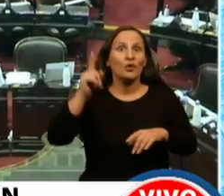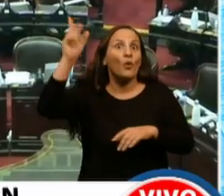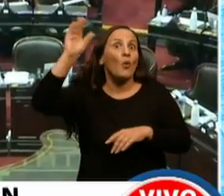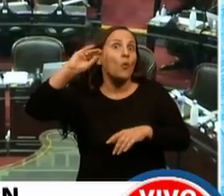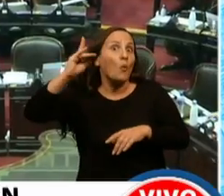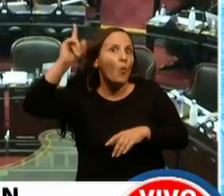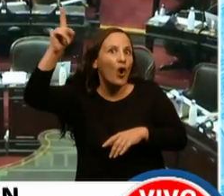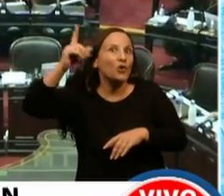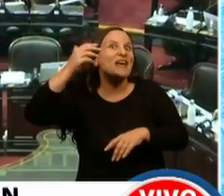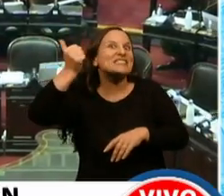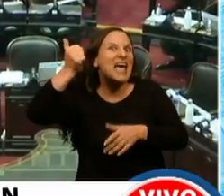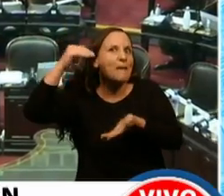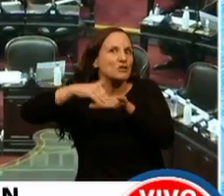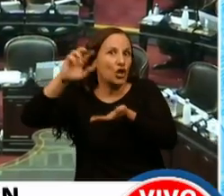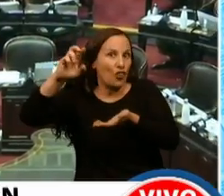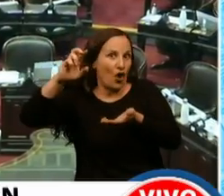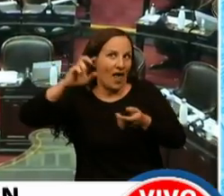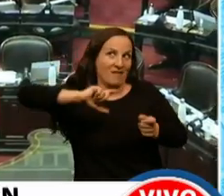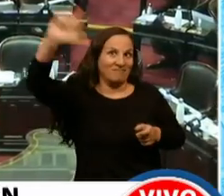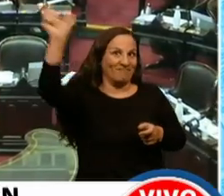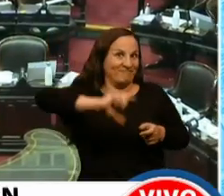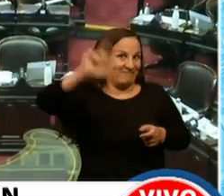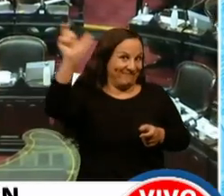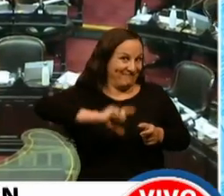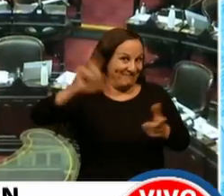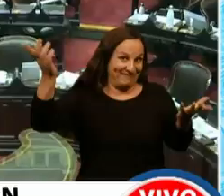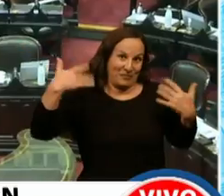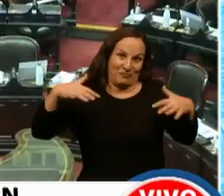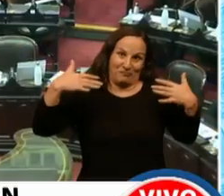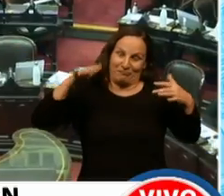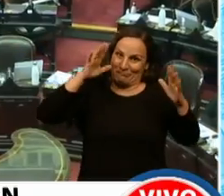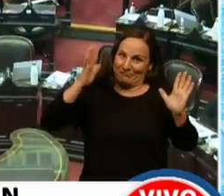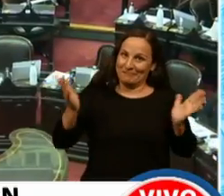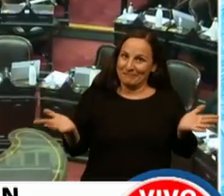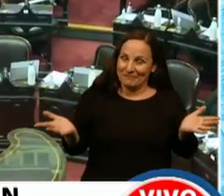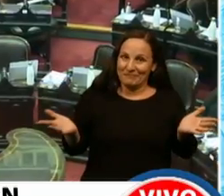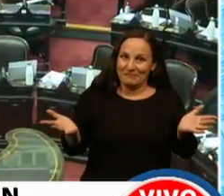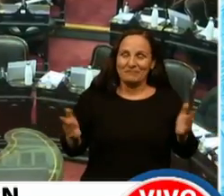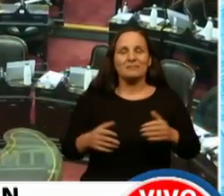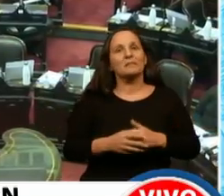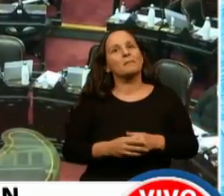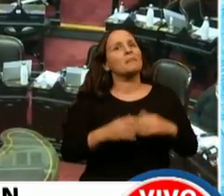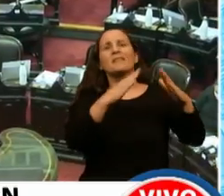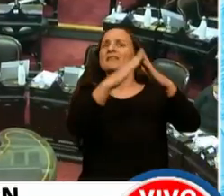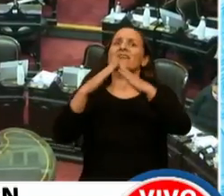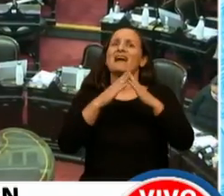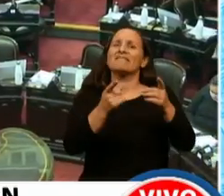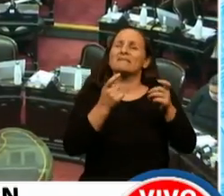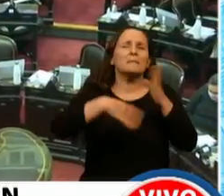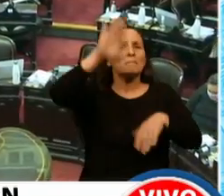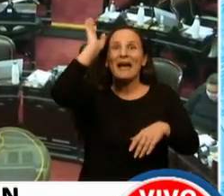el millón de btu esto se parece bastante a un agujero negro el pico de demanda residencial se da en